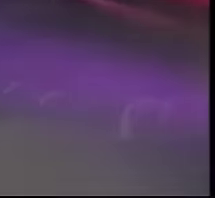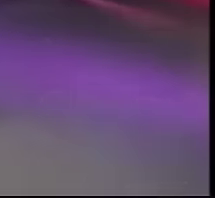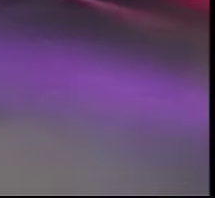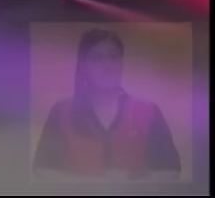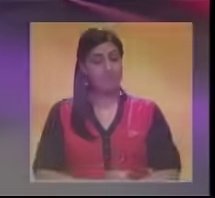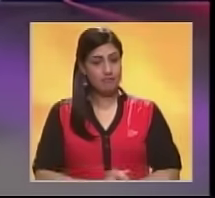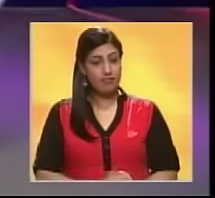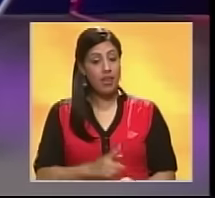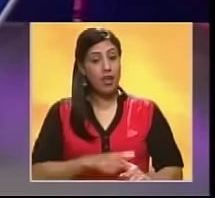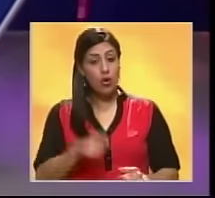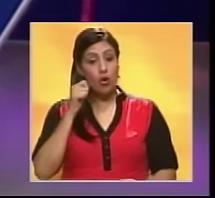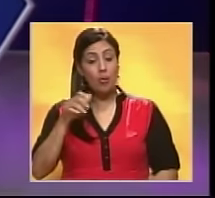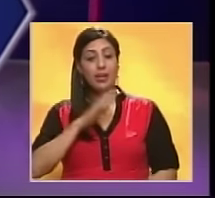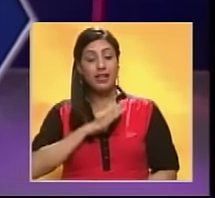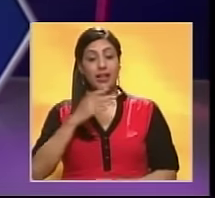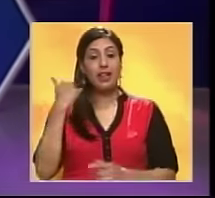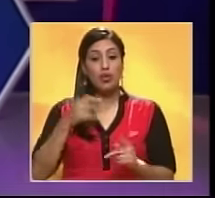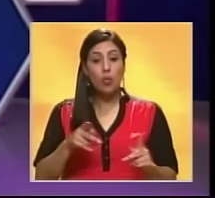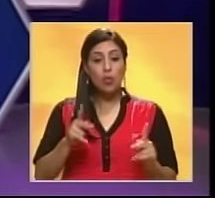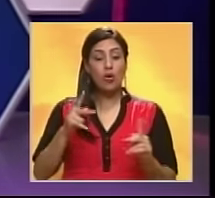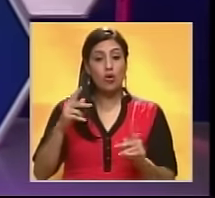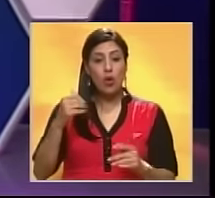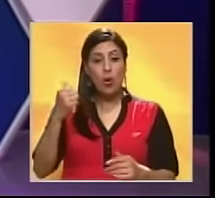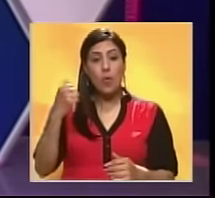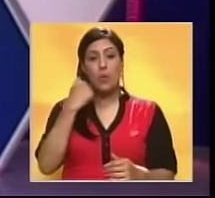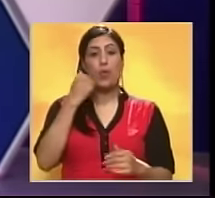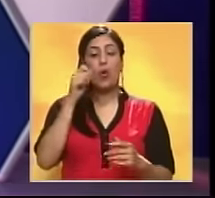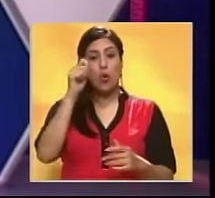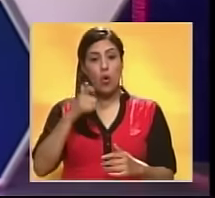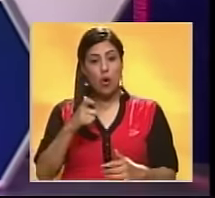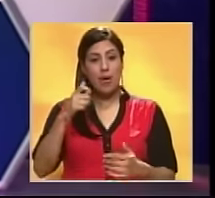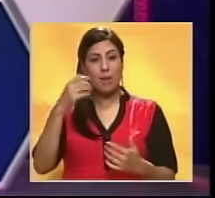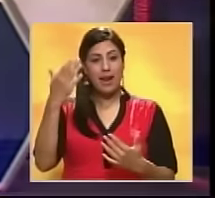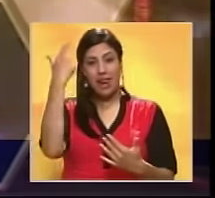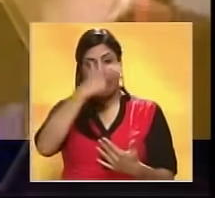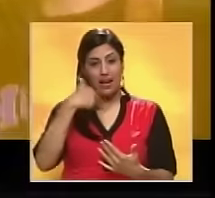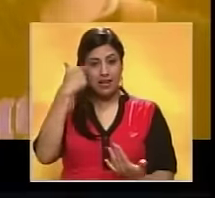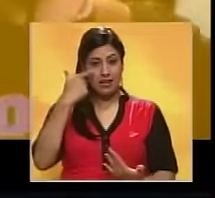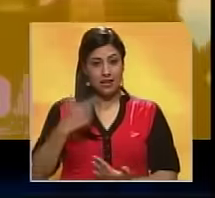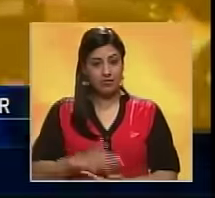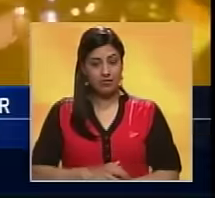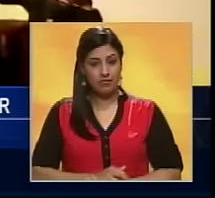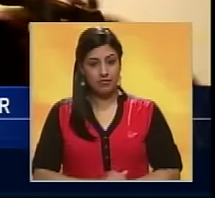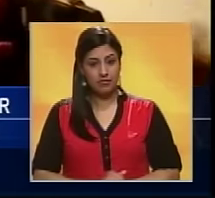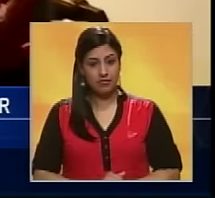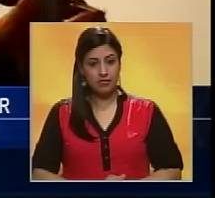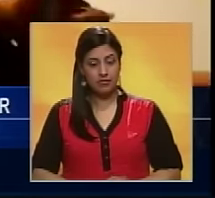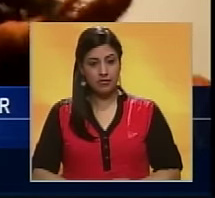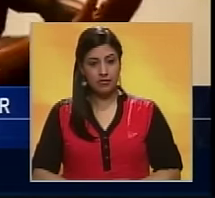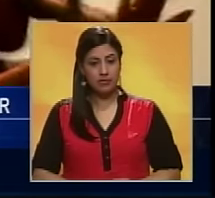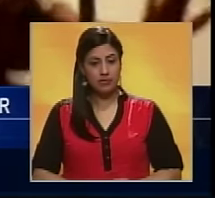Y Ed Sheeran contó cómo en una oportunidad golpeó a Justin Bieber en la cara.